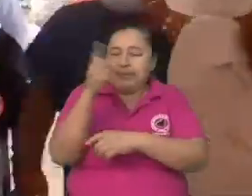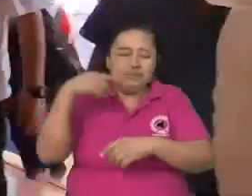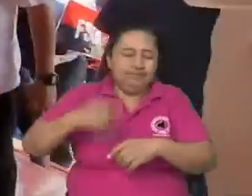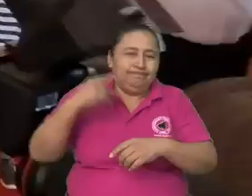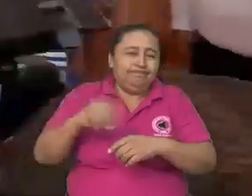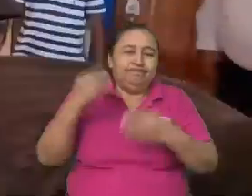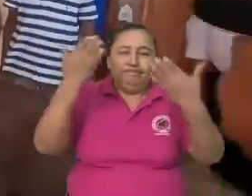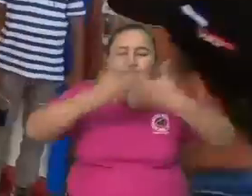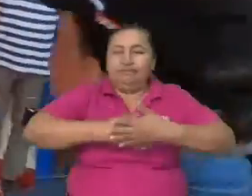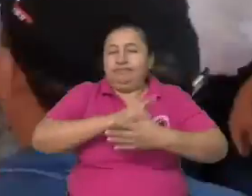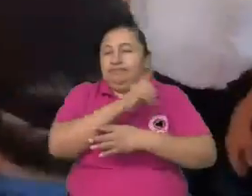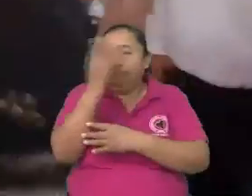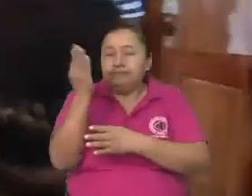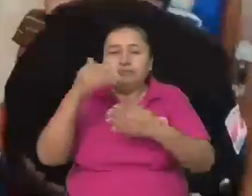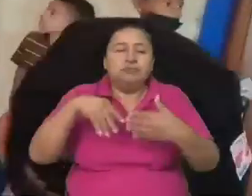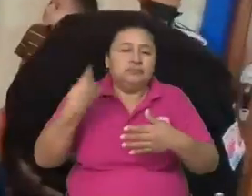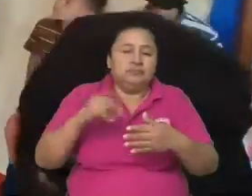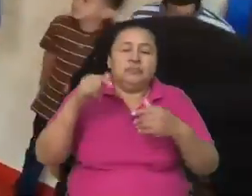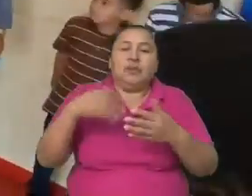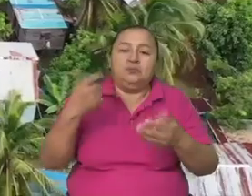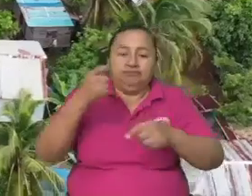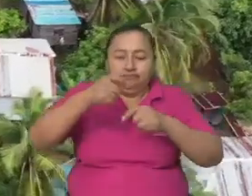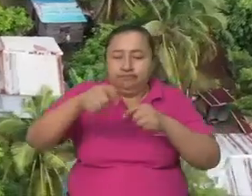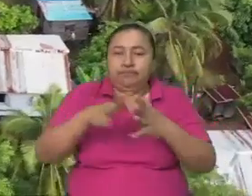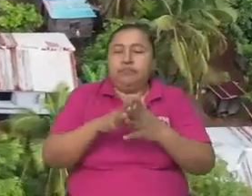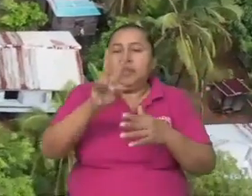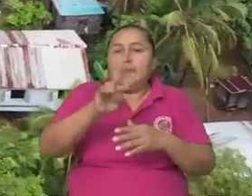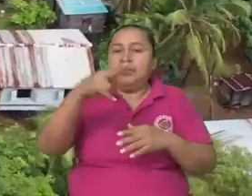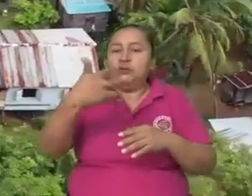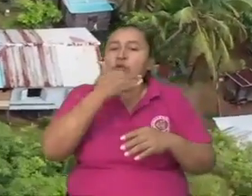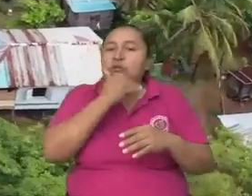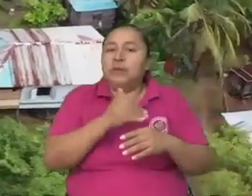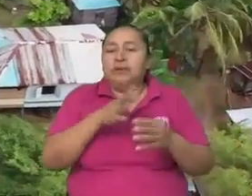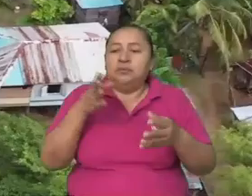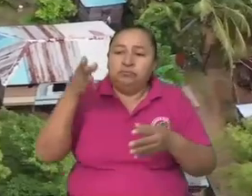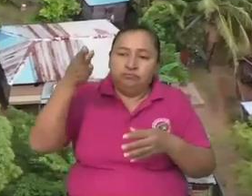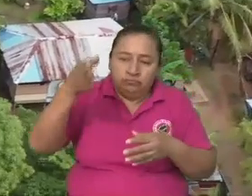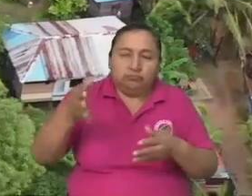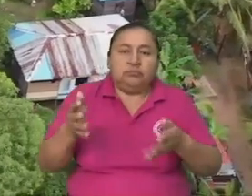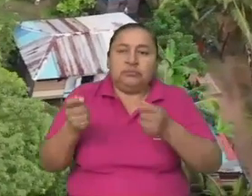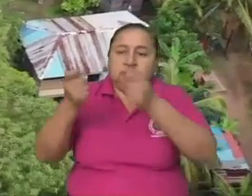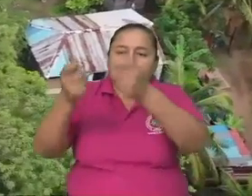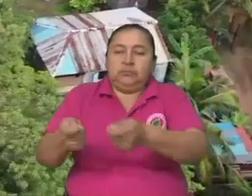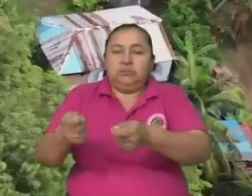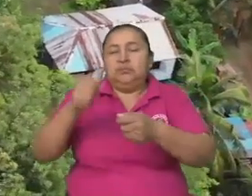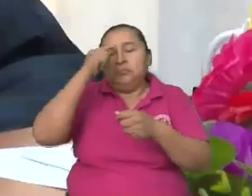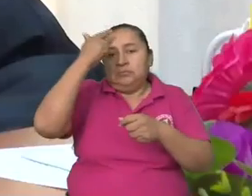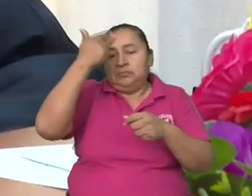noche, y se llevó esa barcaza el 28 de diciembre. Estuvimos allá entregando la barcaza con el